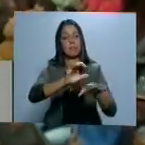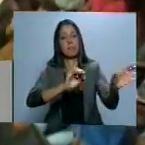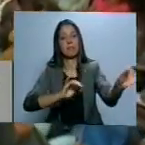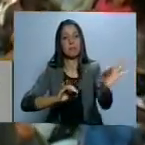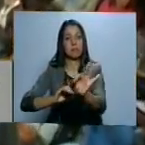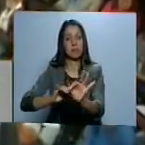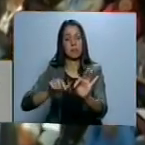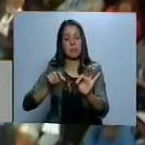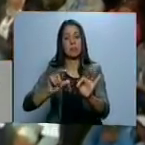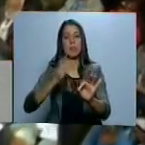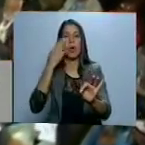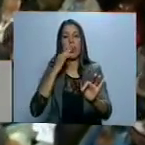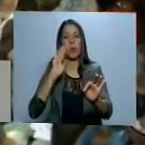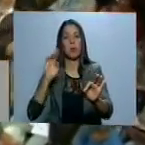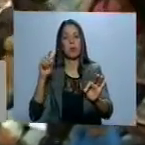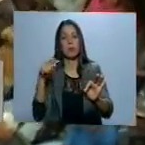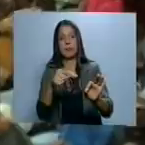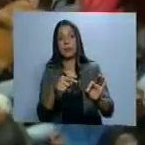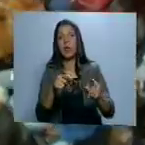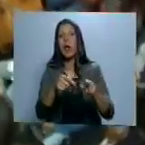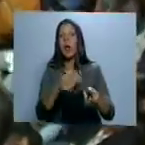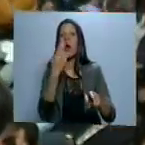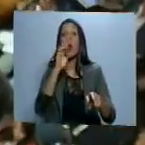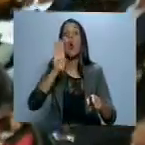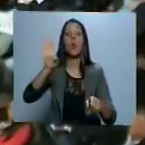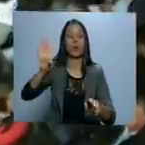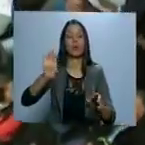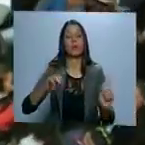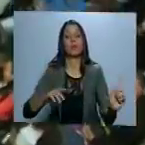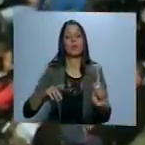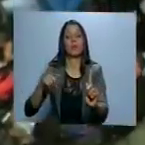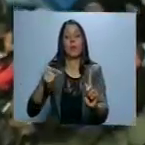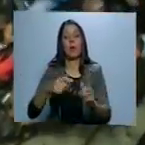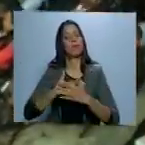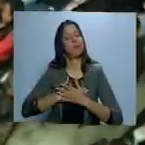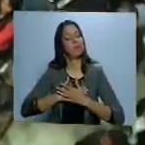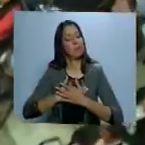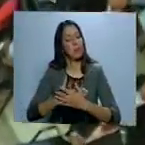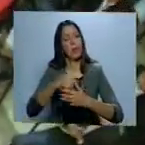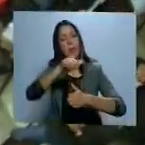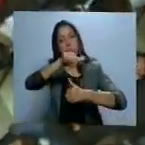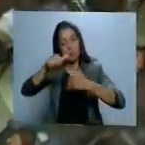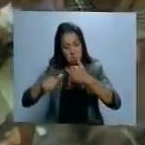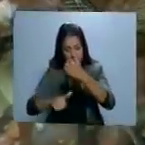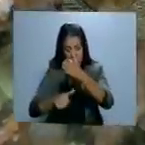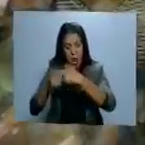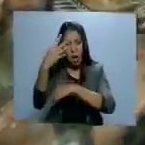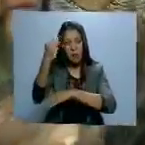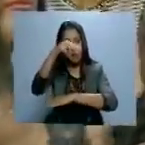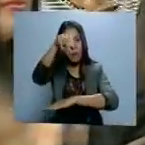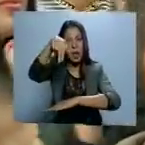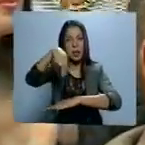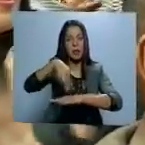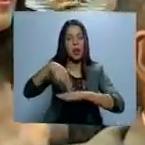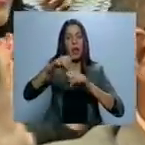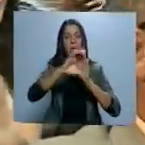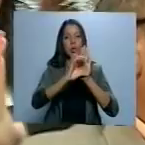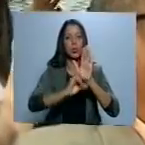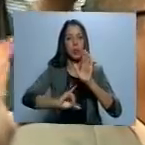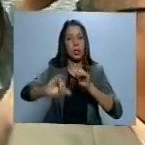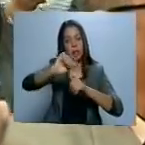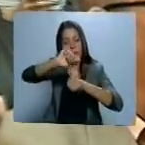para prestar juramento y manifestar su disposición a subordinarse a esta magna Asamblea